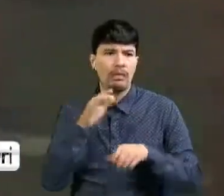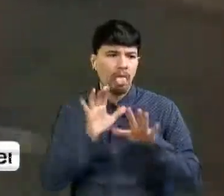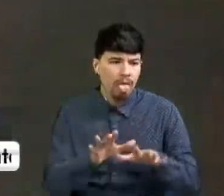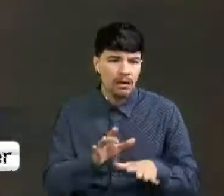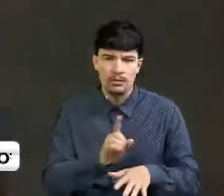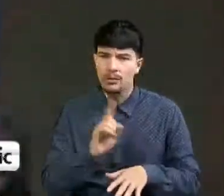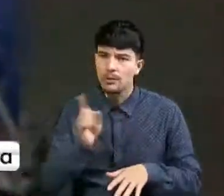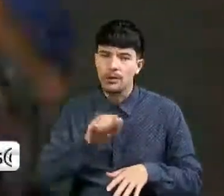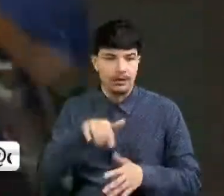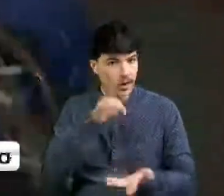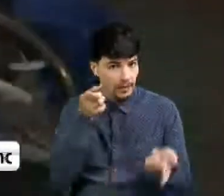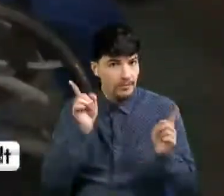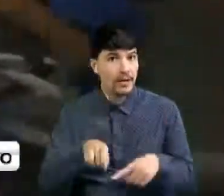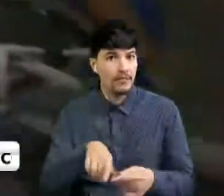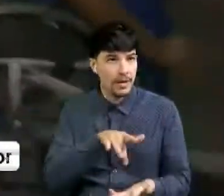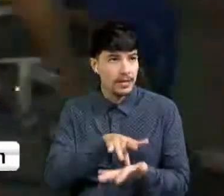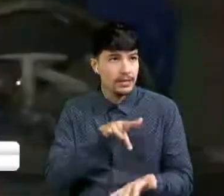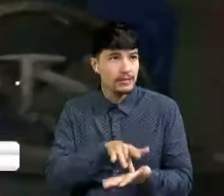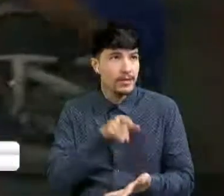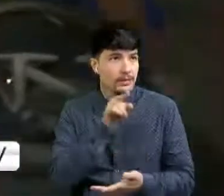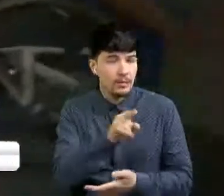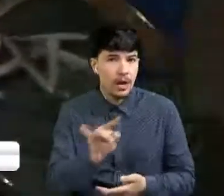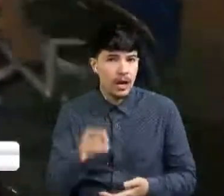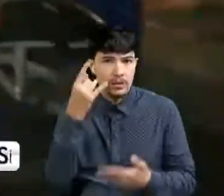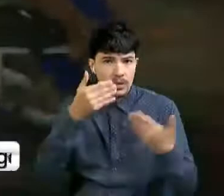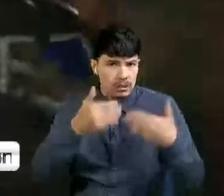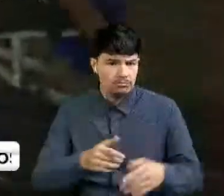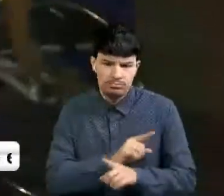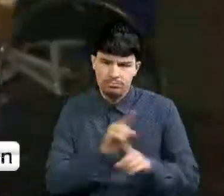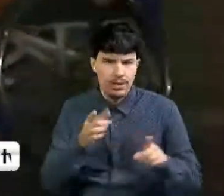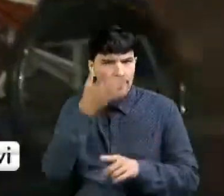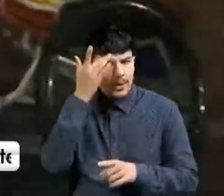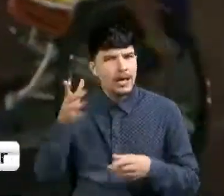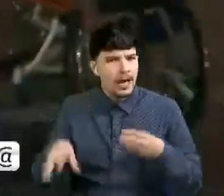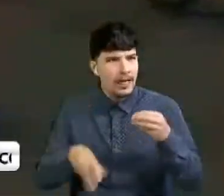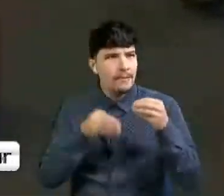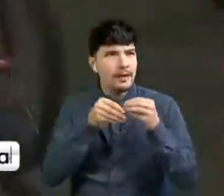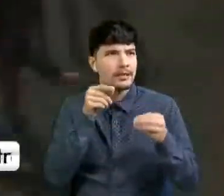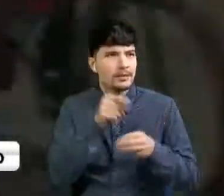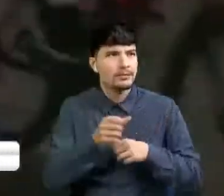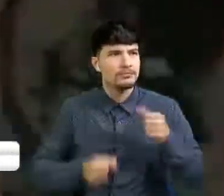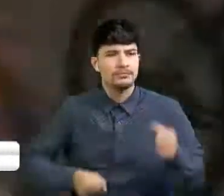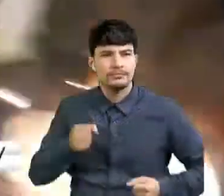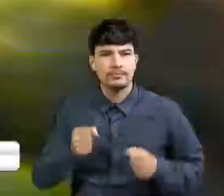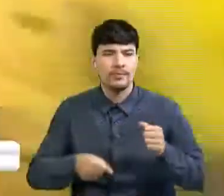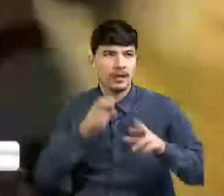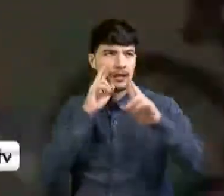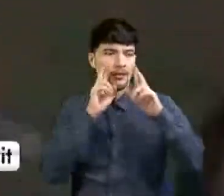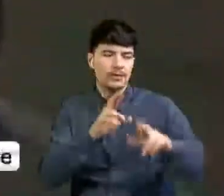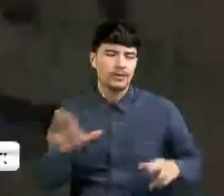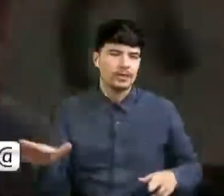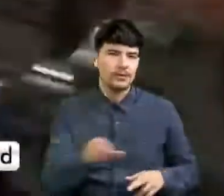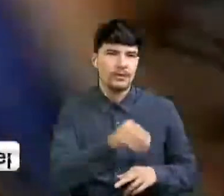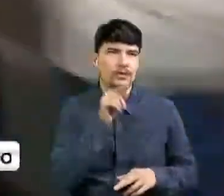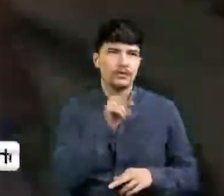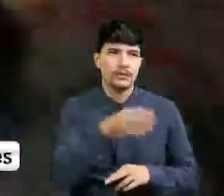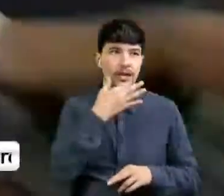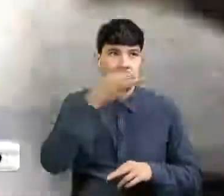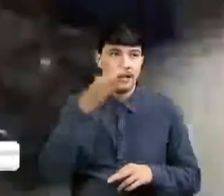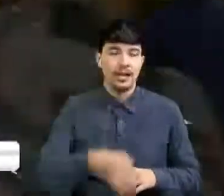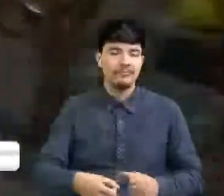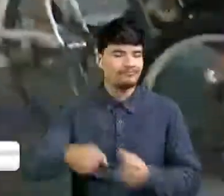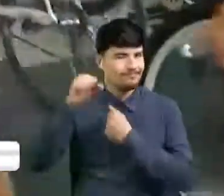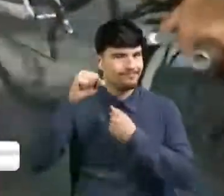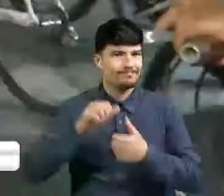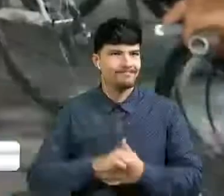participar. Ellos parecían no tener alguna discapacidad, pues se sumaron al ciclopaseo siendo reconocidos por todos como unos verdaderos